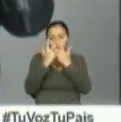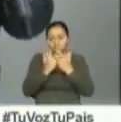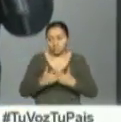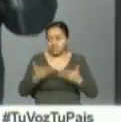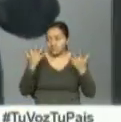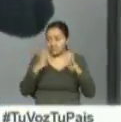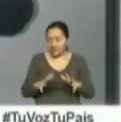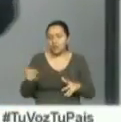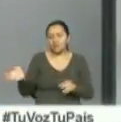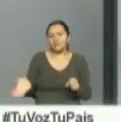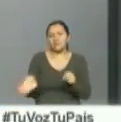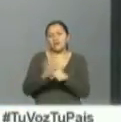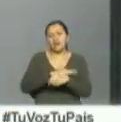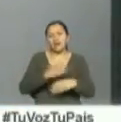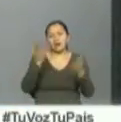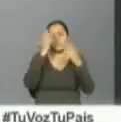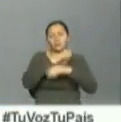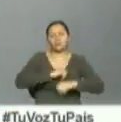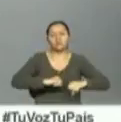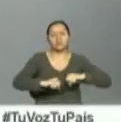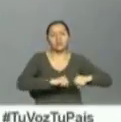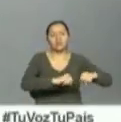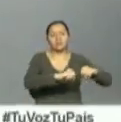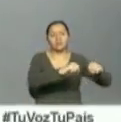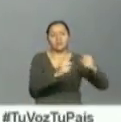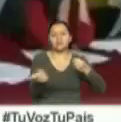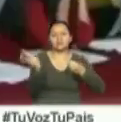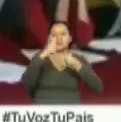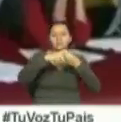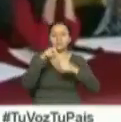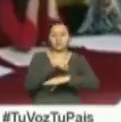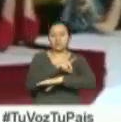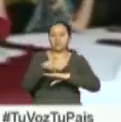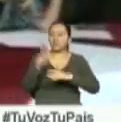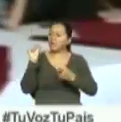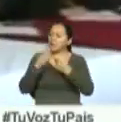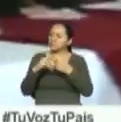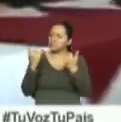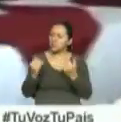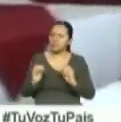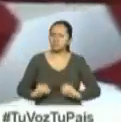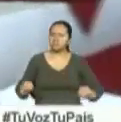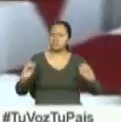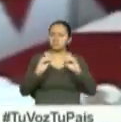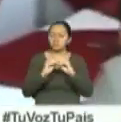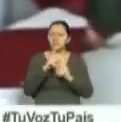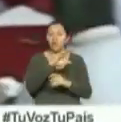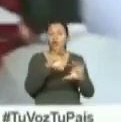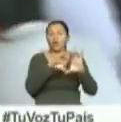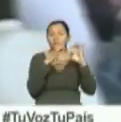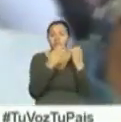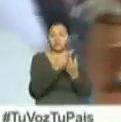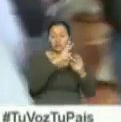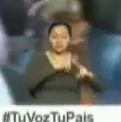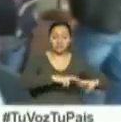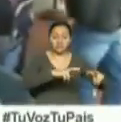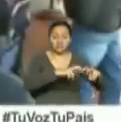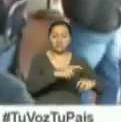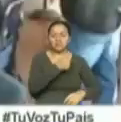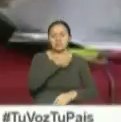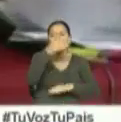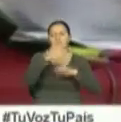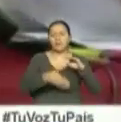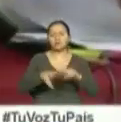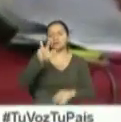para concluir con el trámite de inscripción de la directiva. La comisión liquidadora designada tiene un plazo de 90 días